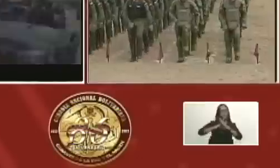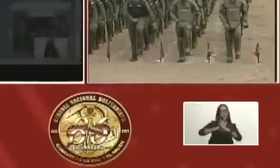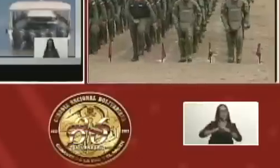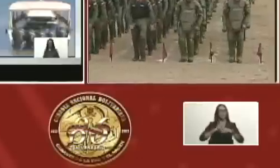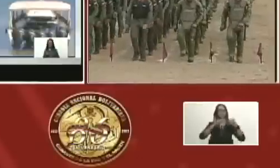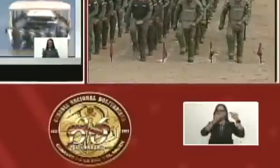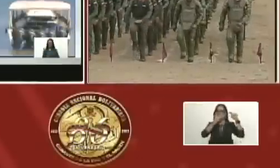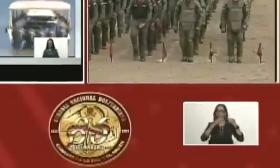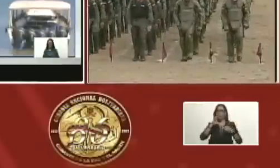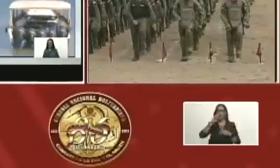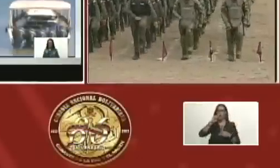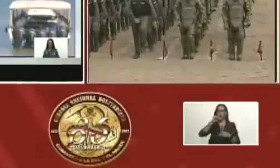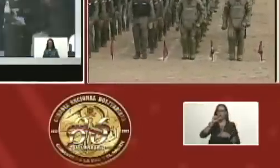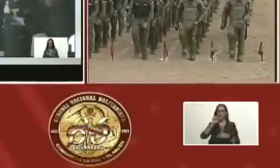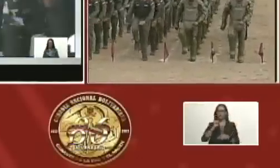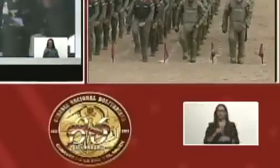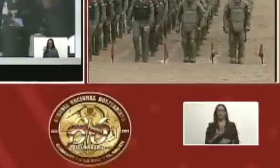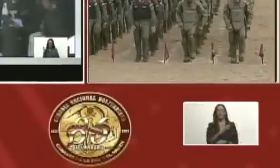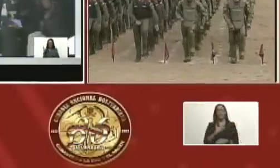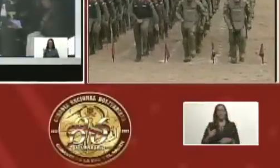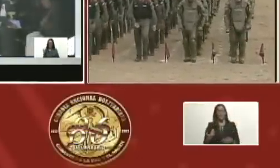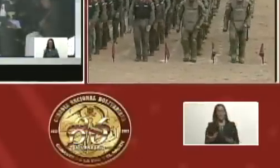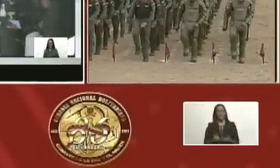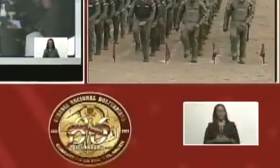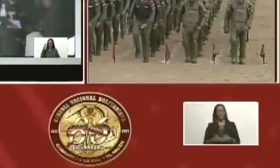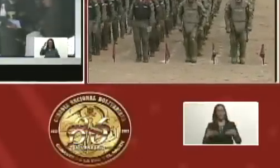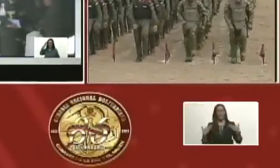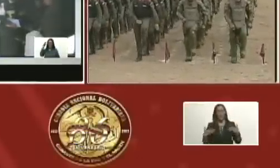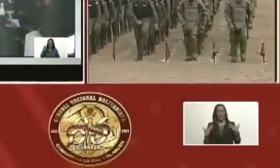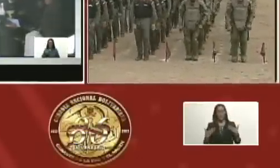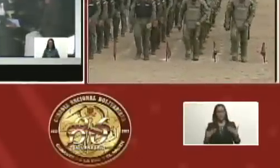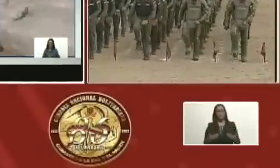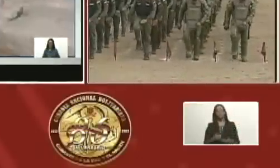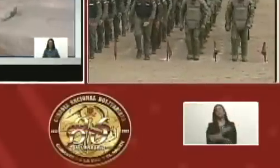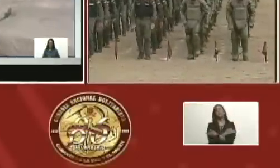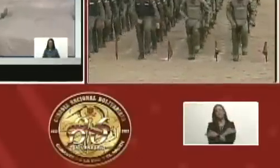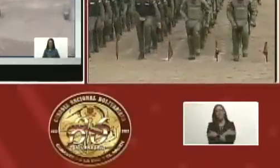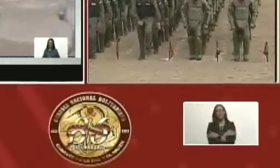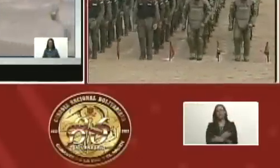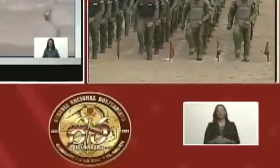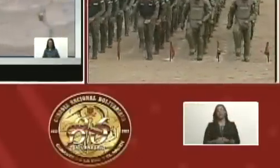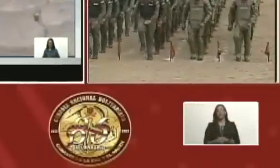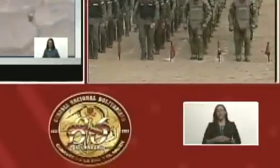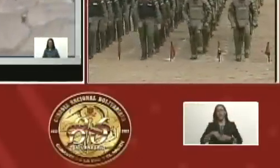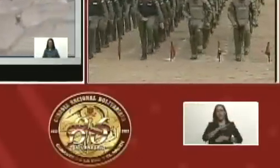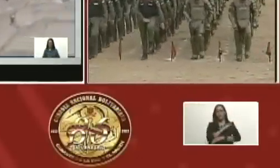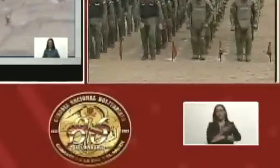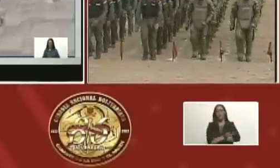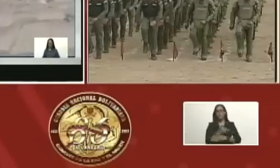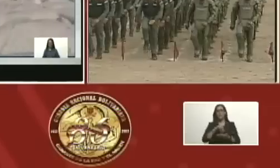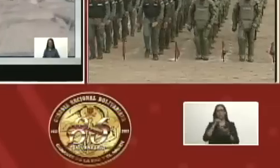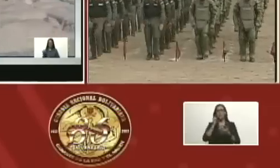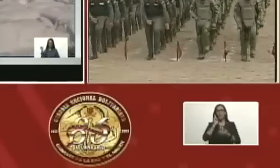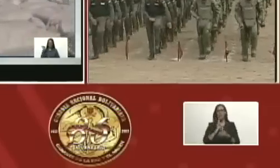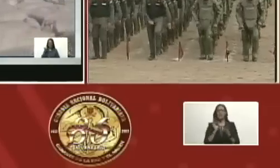CONAS. Quiero felicitar a la Fuerza Armada Nacional Bolivariana en su conjunto, en especial a la Guardia Nacional